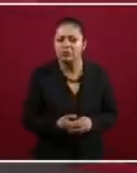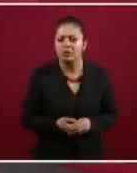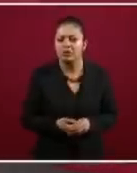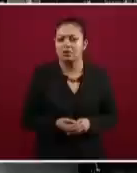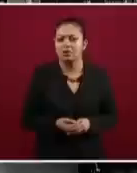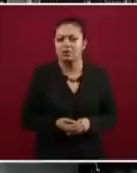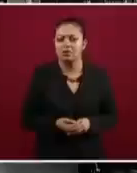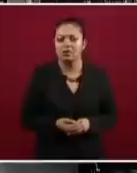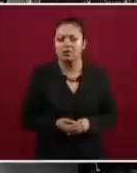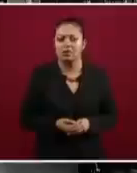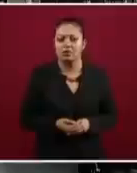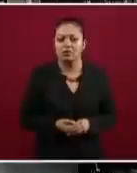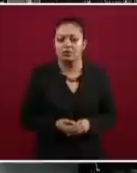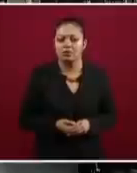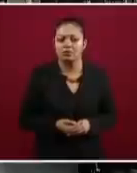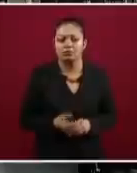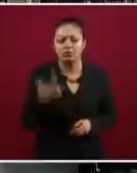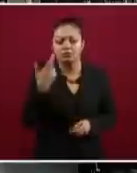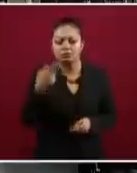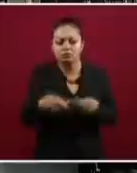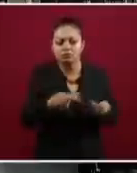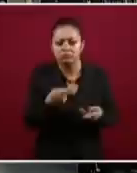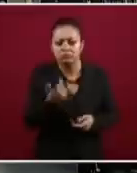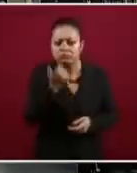Va a arder Troya. Arderá Troya. No,